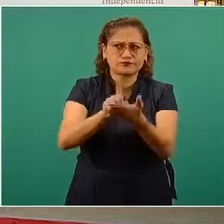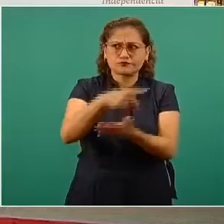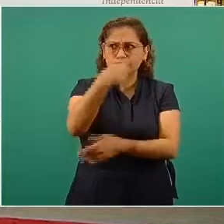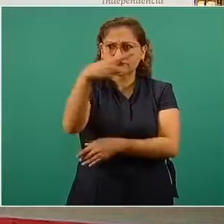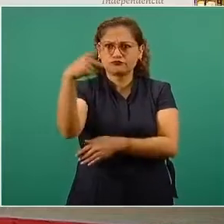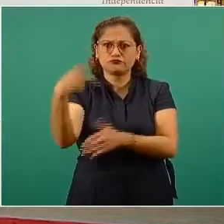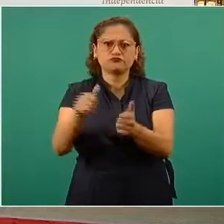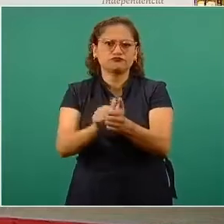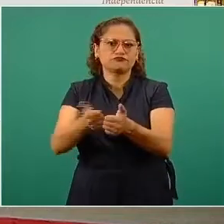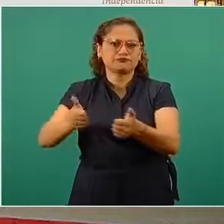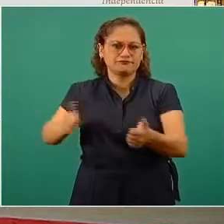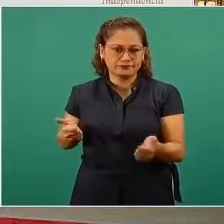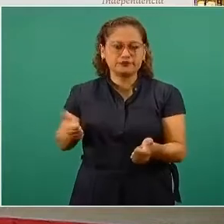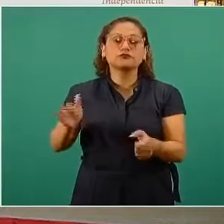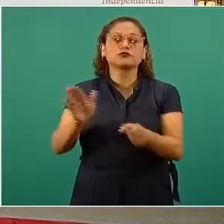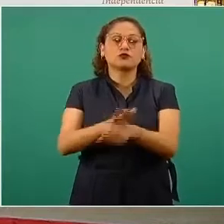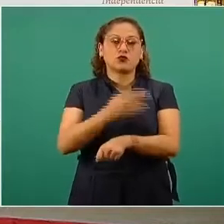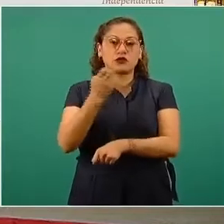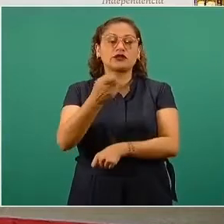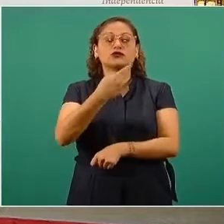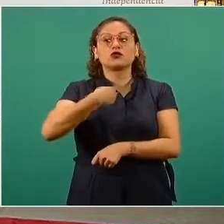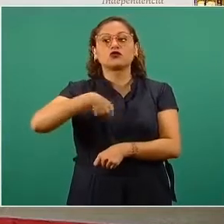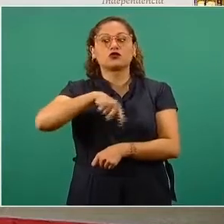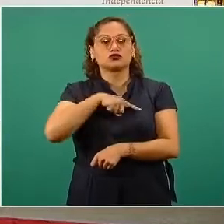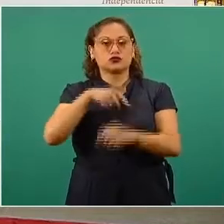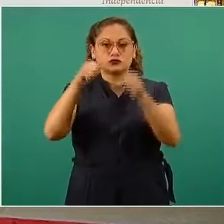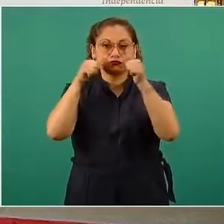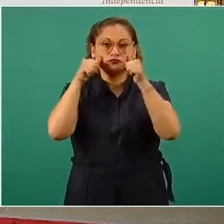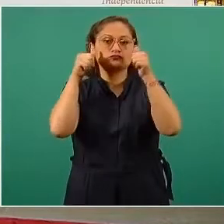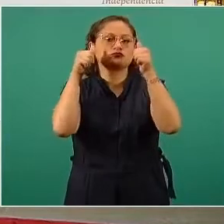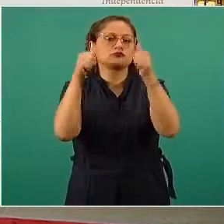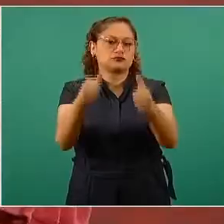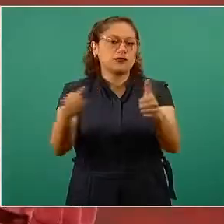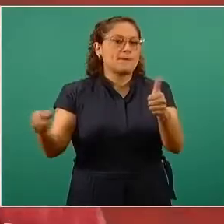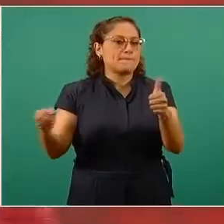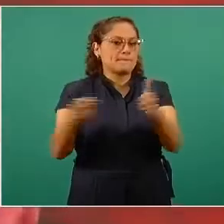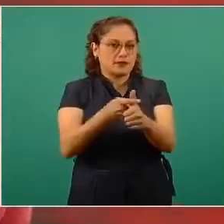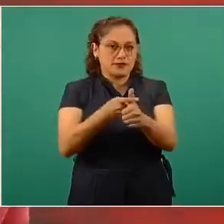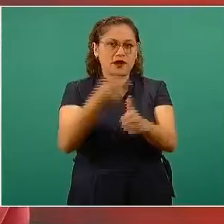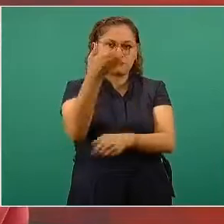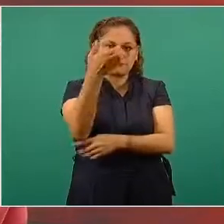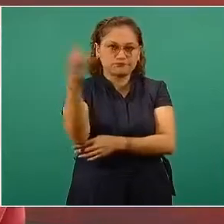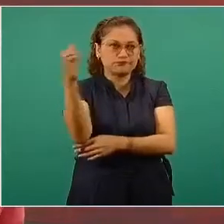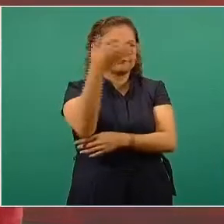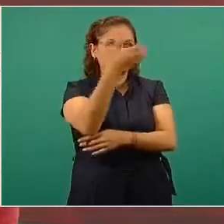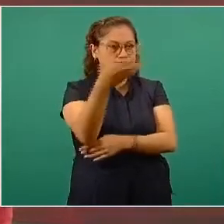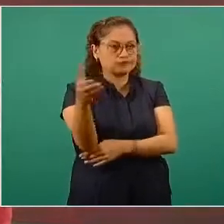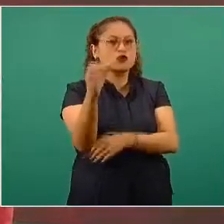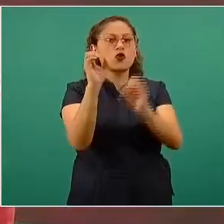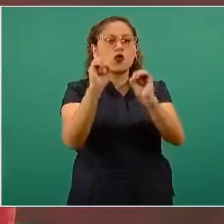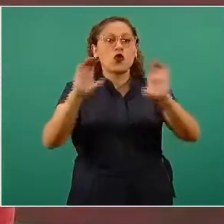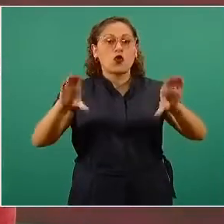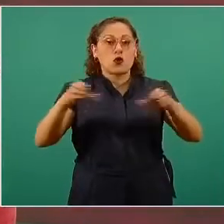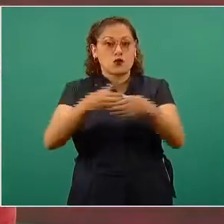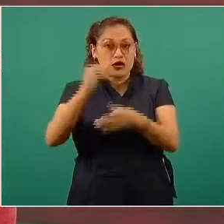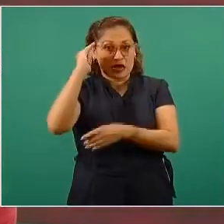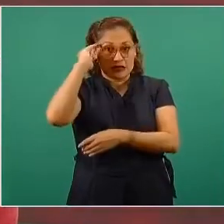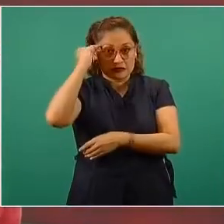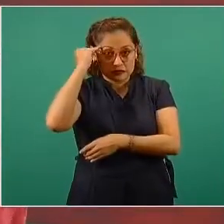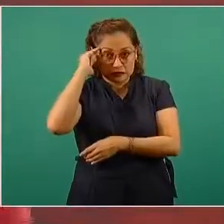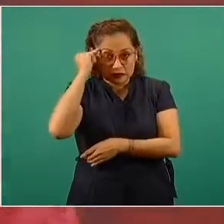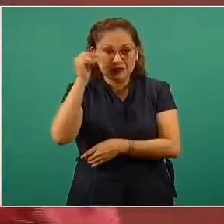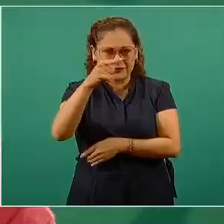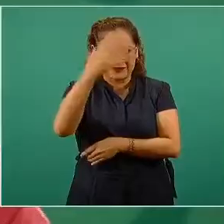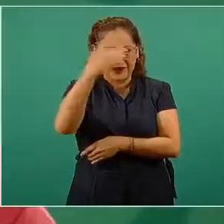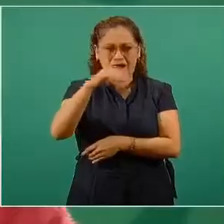y nos interesa mucho que no se vuelva a dejar olvidadas a las comunidades rurales o las comunidades indígenas, como preguntaba ayer Marco